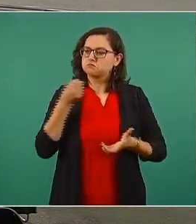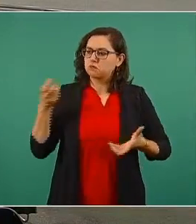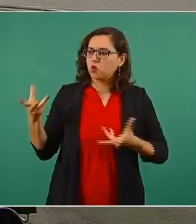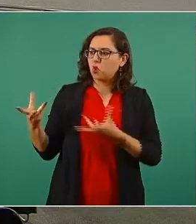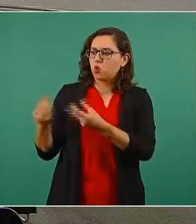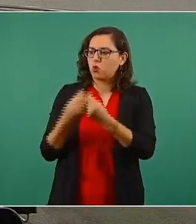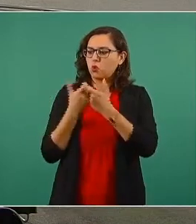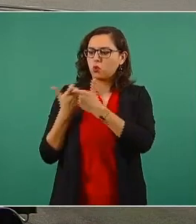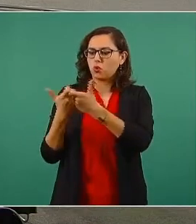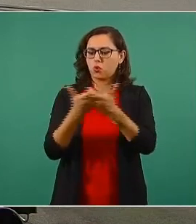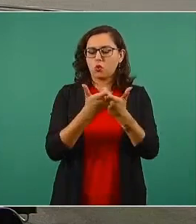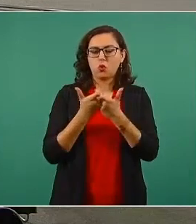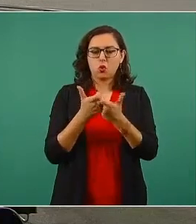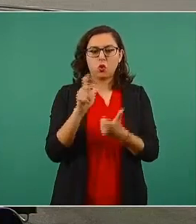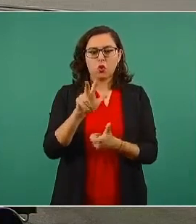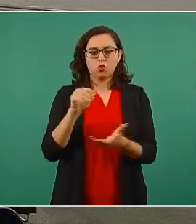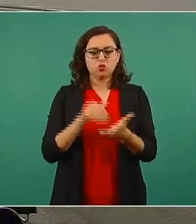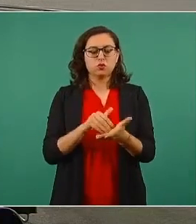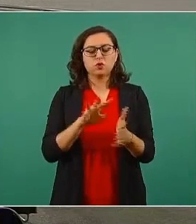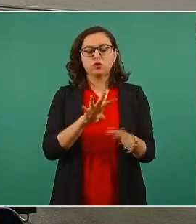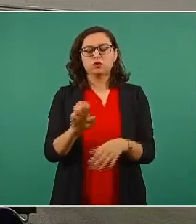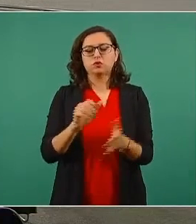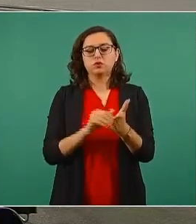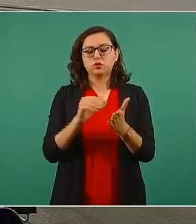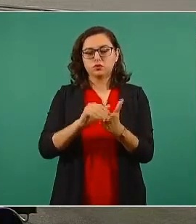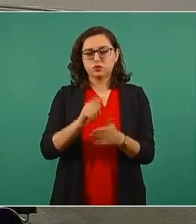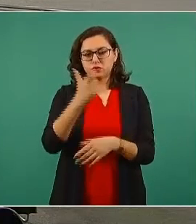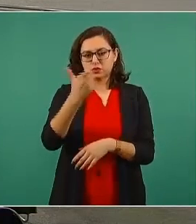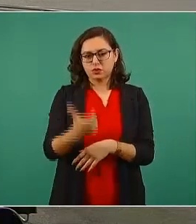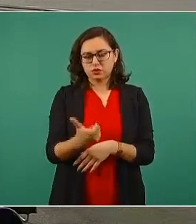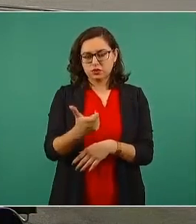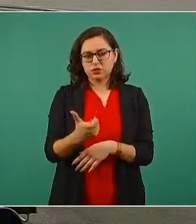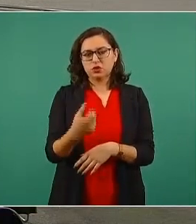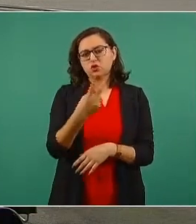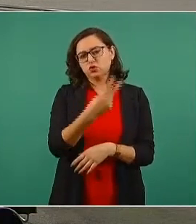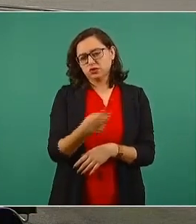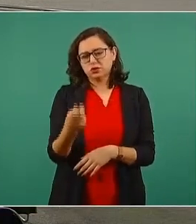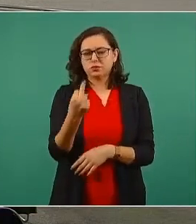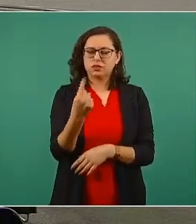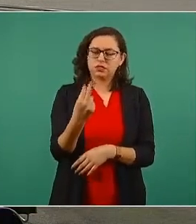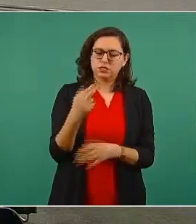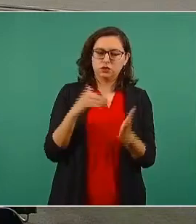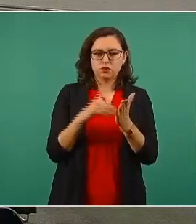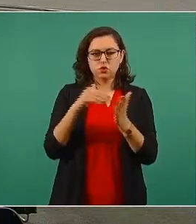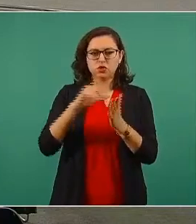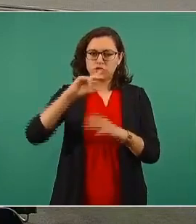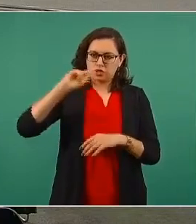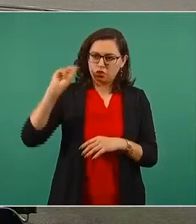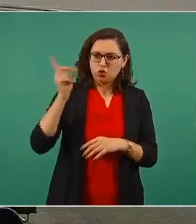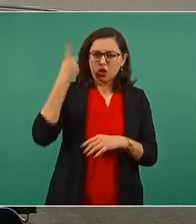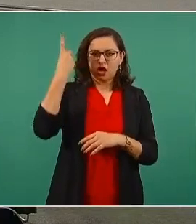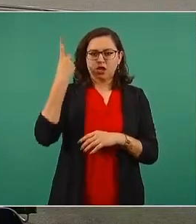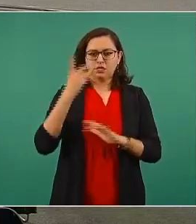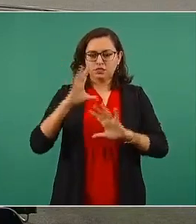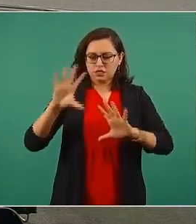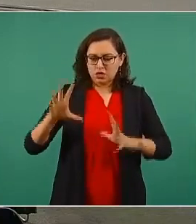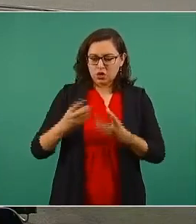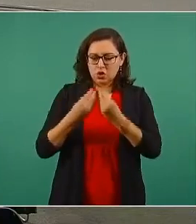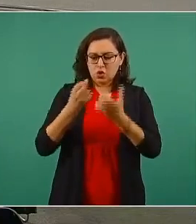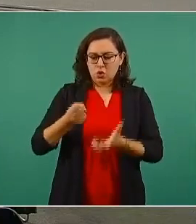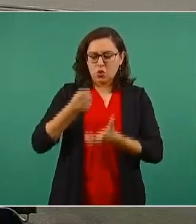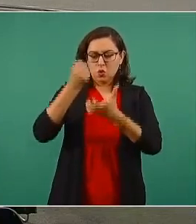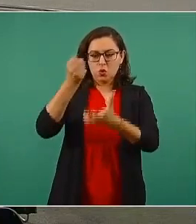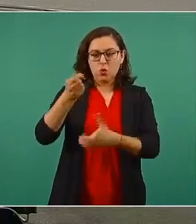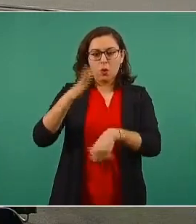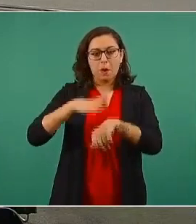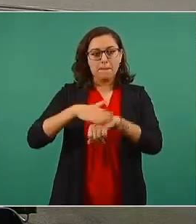suman aproximadamente 8.400 millones de pesos, unos 265 millones de dólares actuales, sumado a lo que se puede recuperar por el